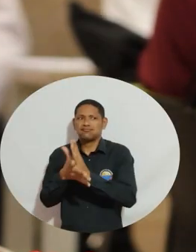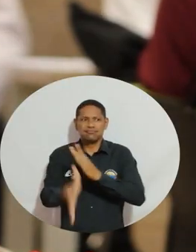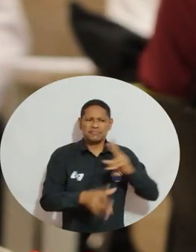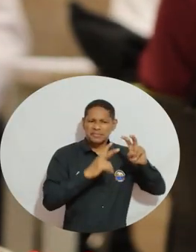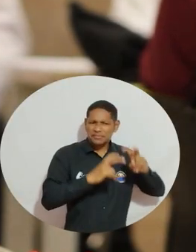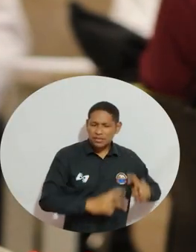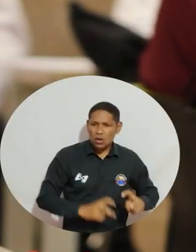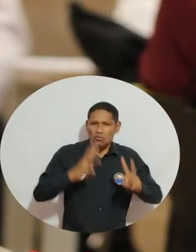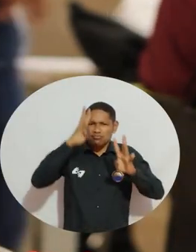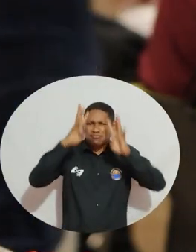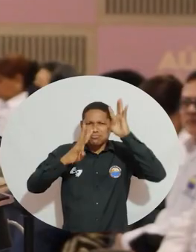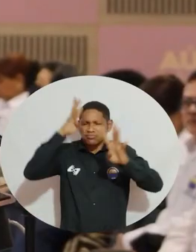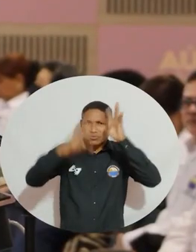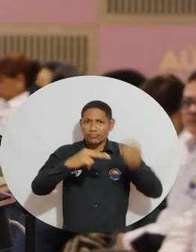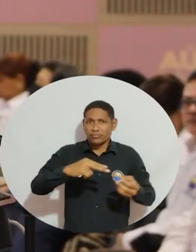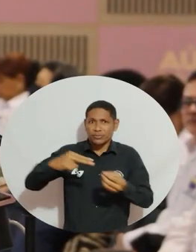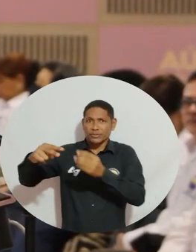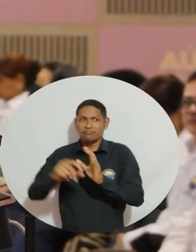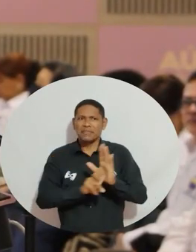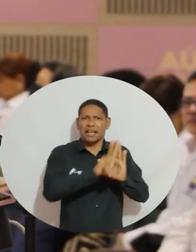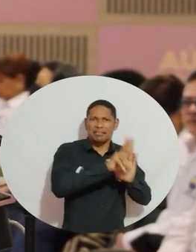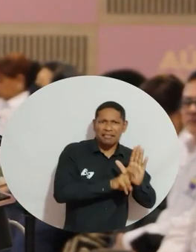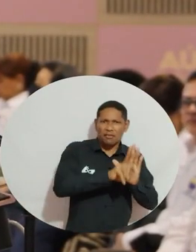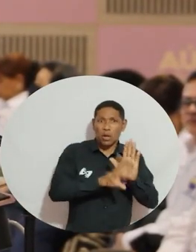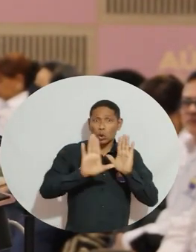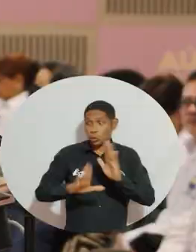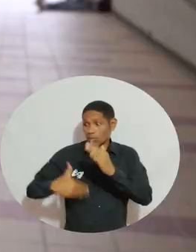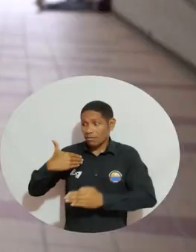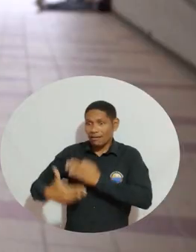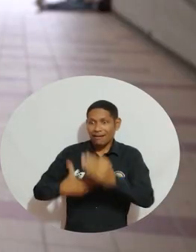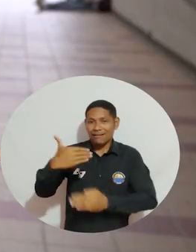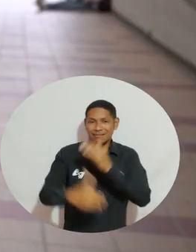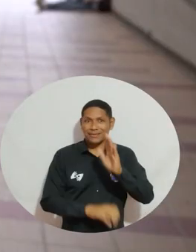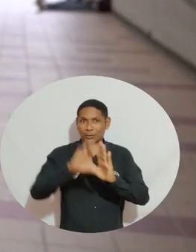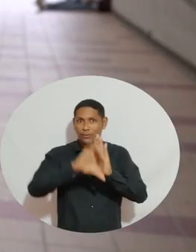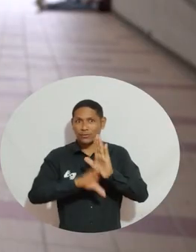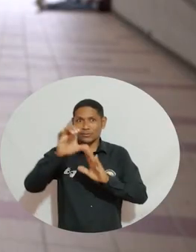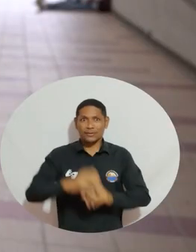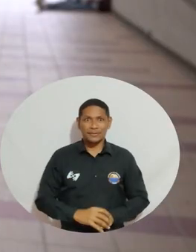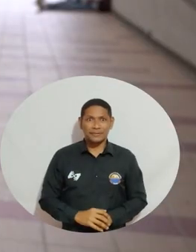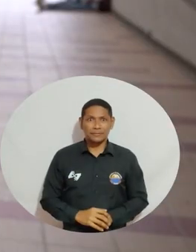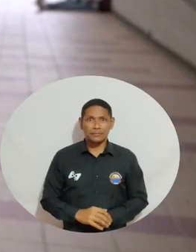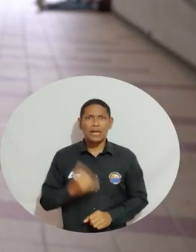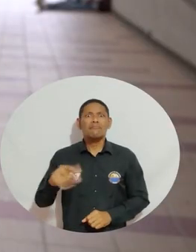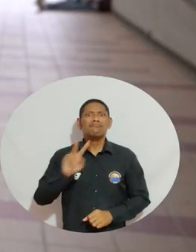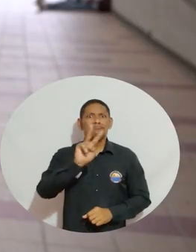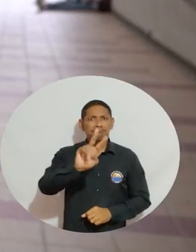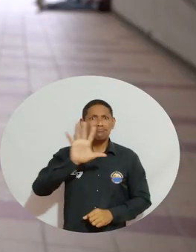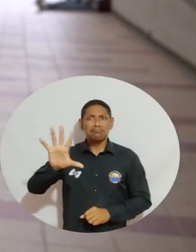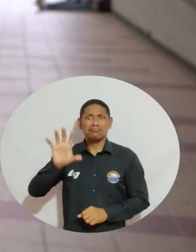e innovaciones educativas en el campo de la teoría y el desarrollo curricular. Estuvieron 25